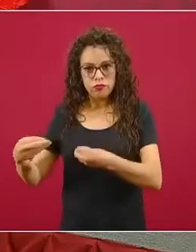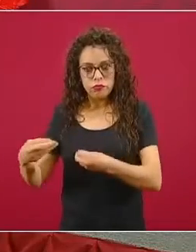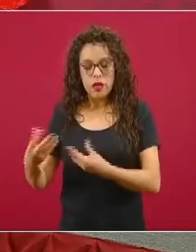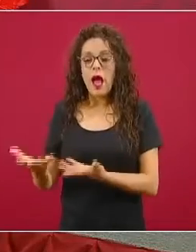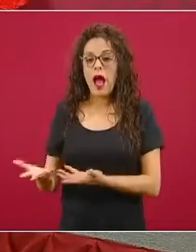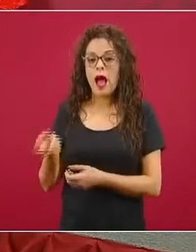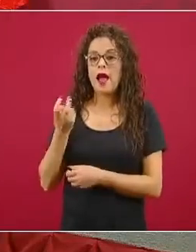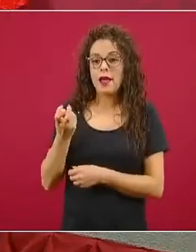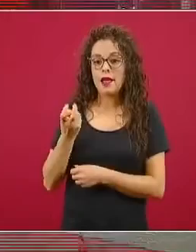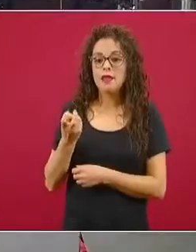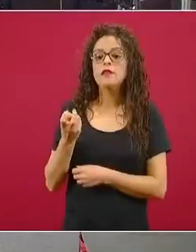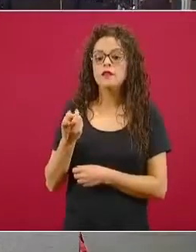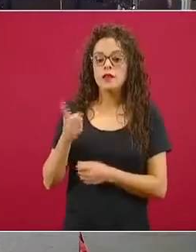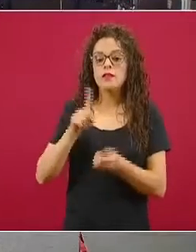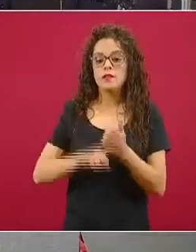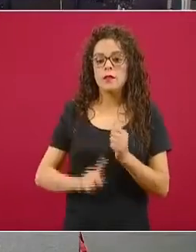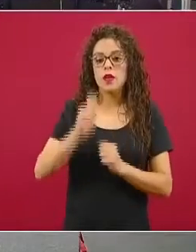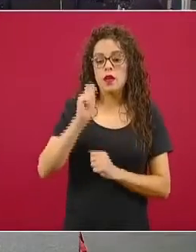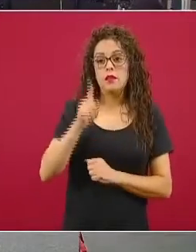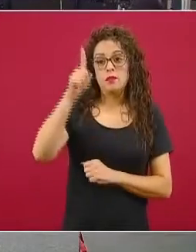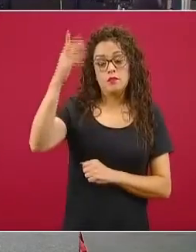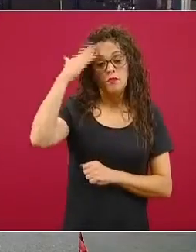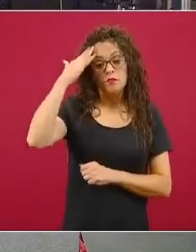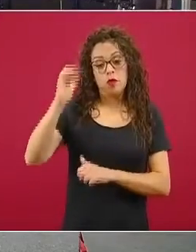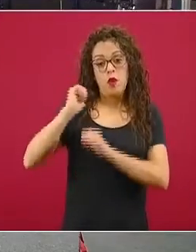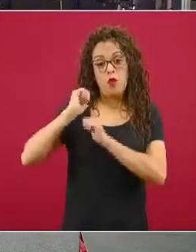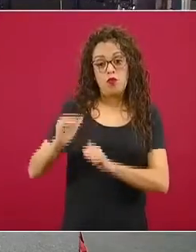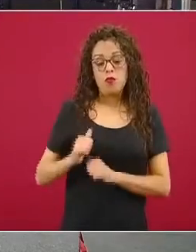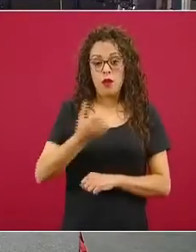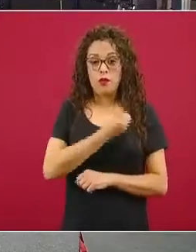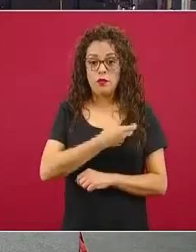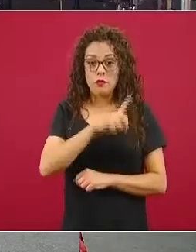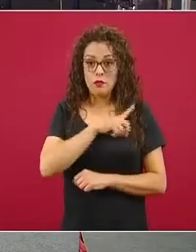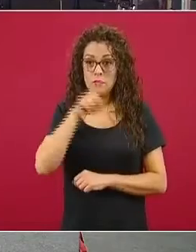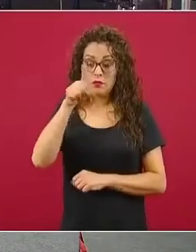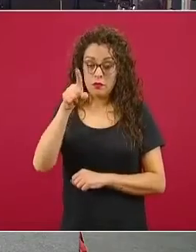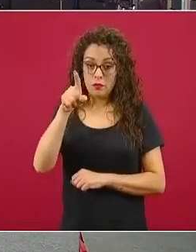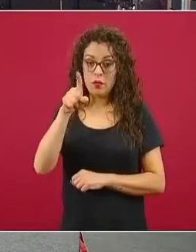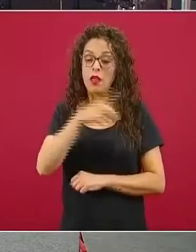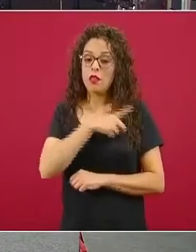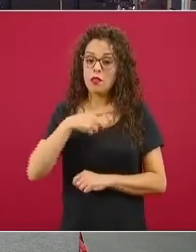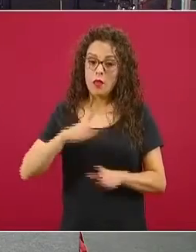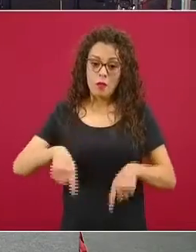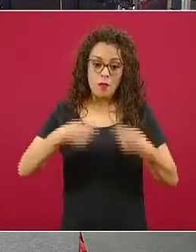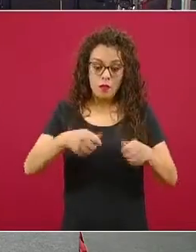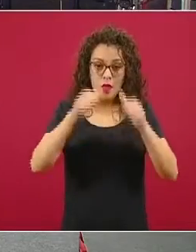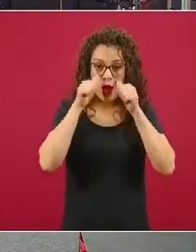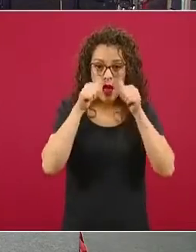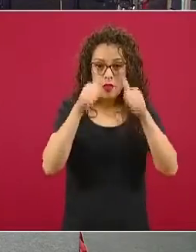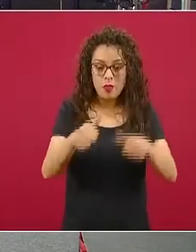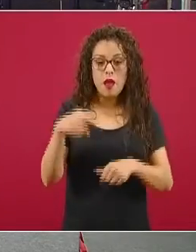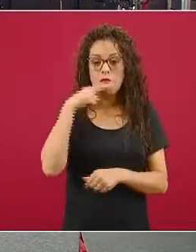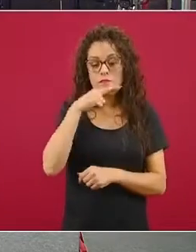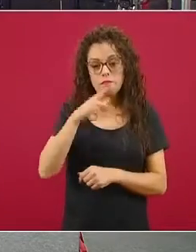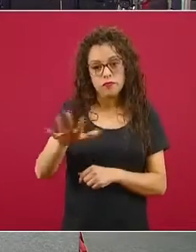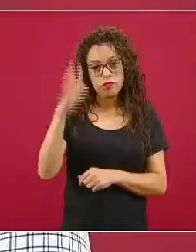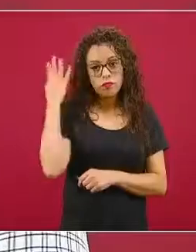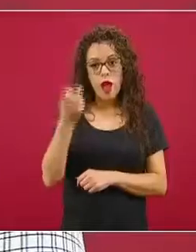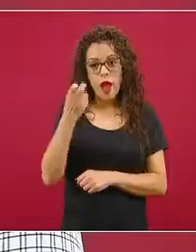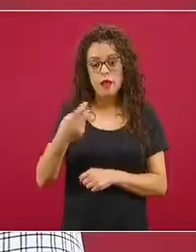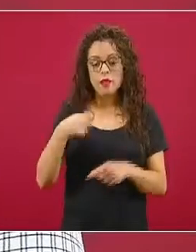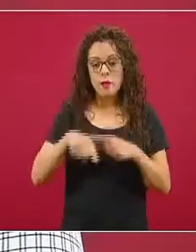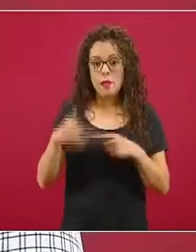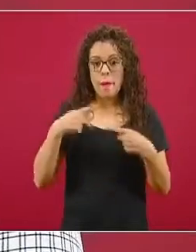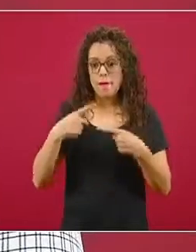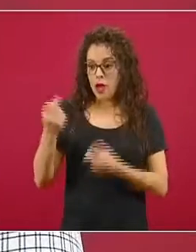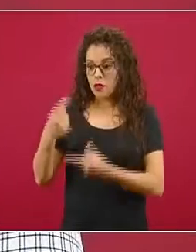definitivamente las jurisdicciones sanitarias, quienes son las encargadas de atender de manera operativa e inmediata el brote, y de